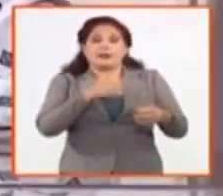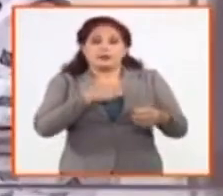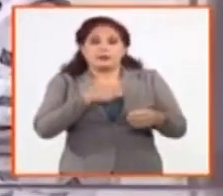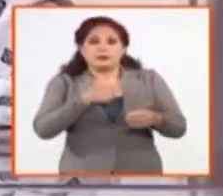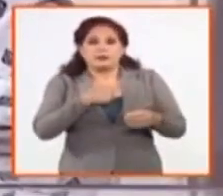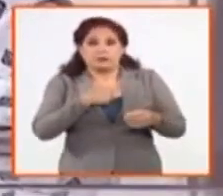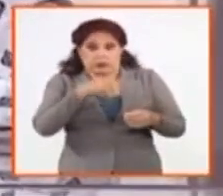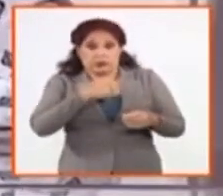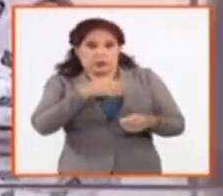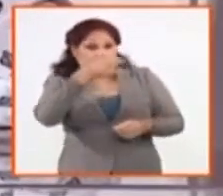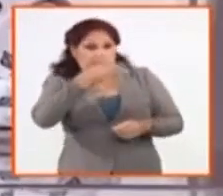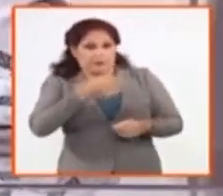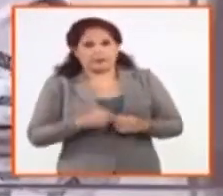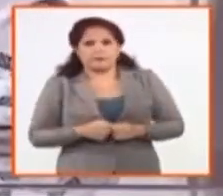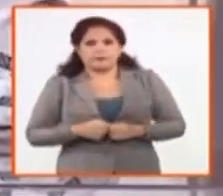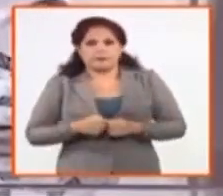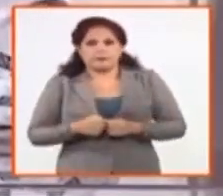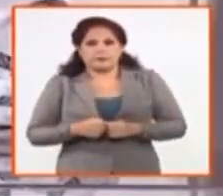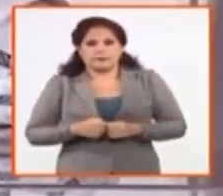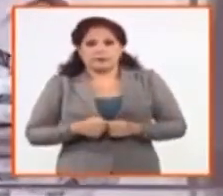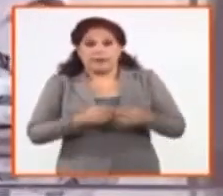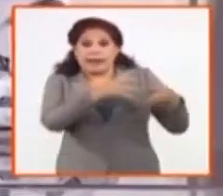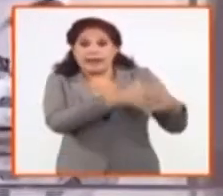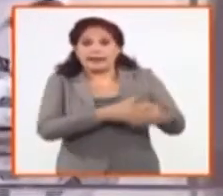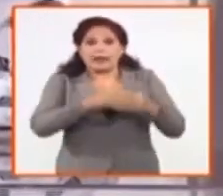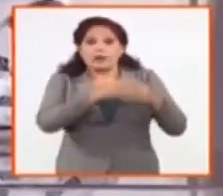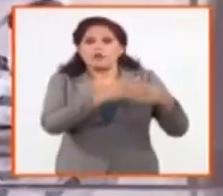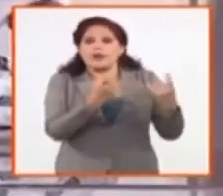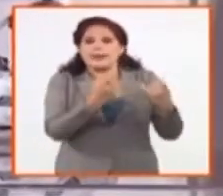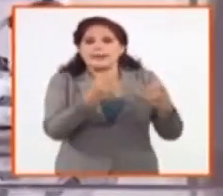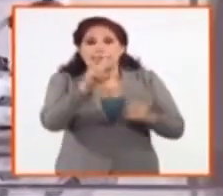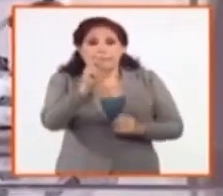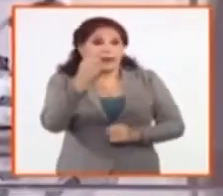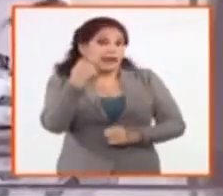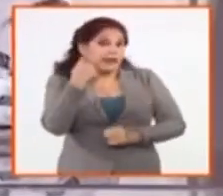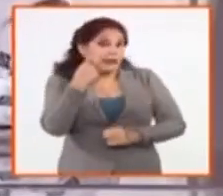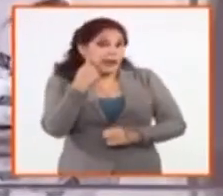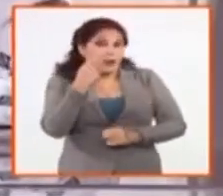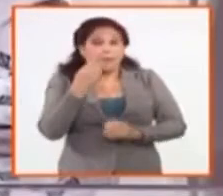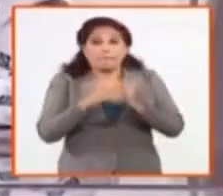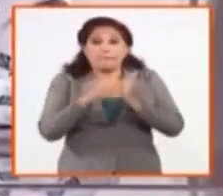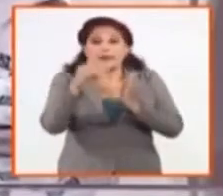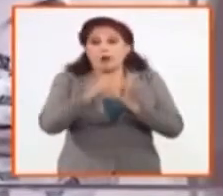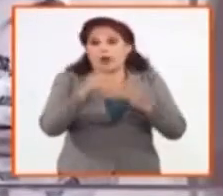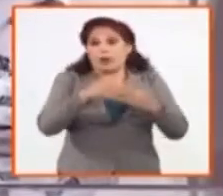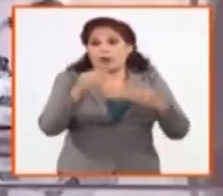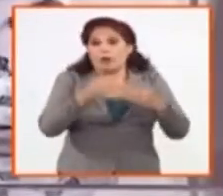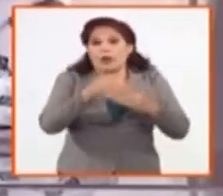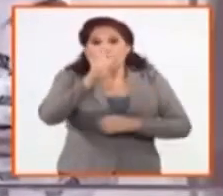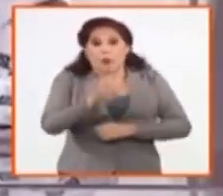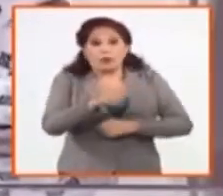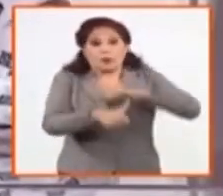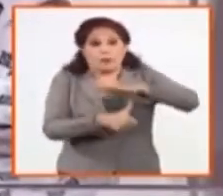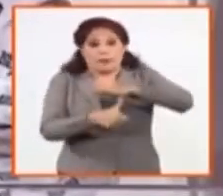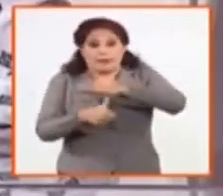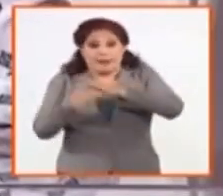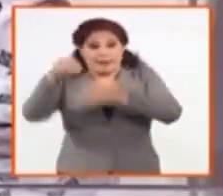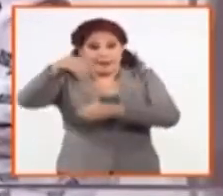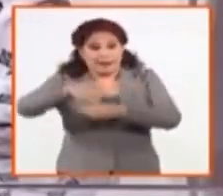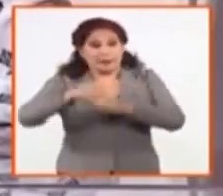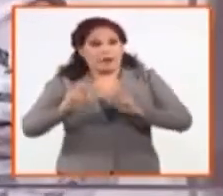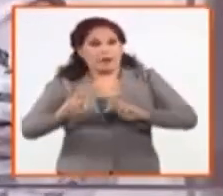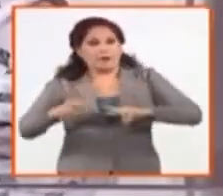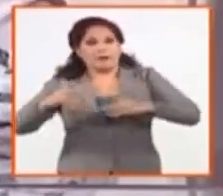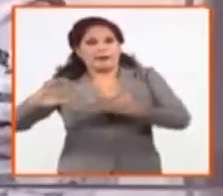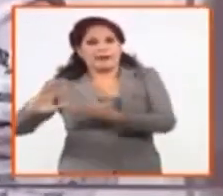citar ya para terminar. Estados Unidos necesitó 20 años, billones de dólares y cuatro presidentes de Estados Unidos para reemplazar a los